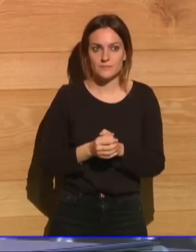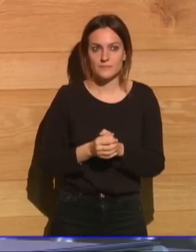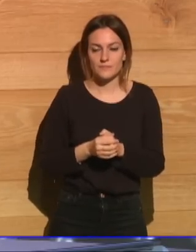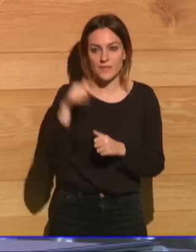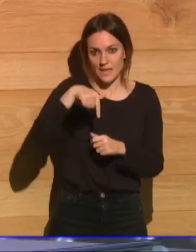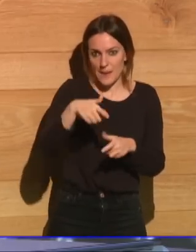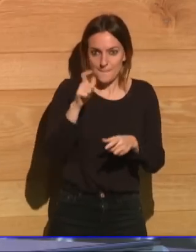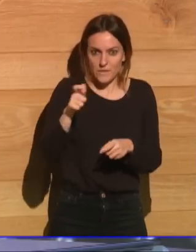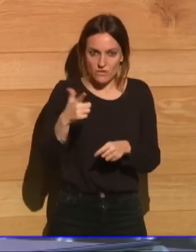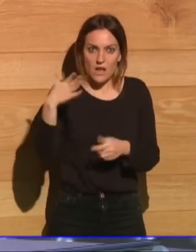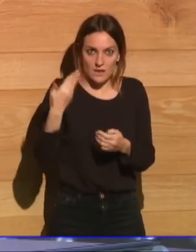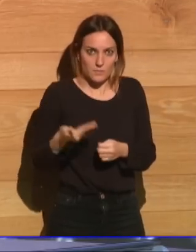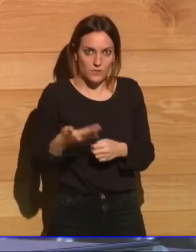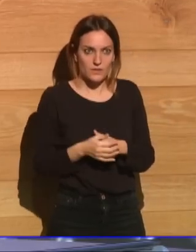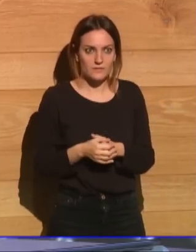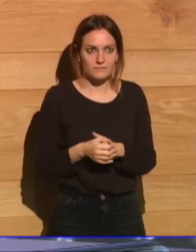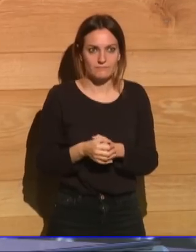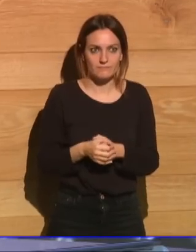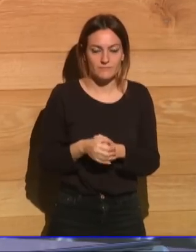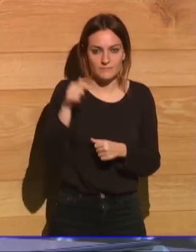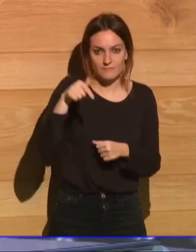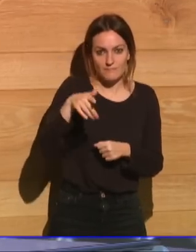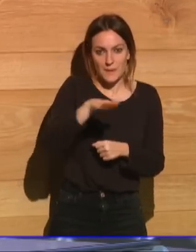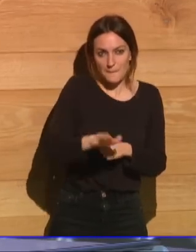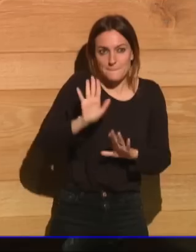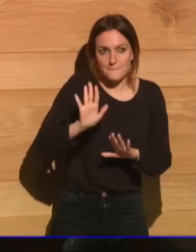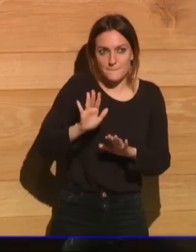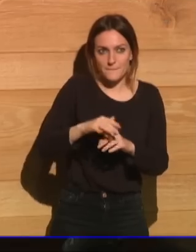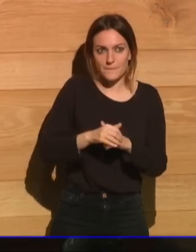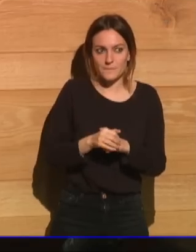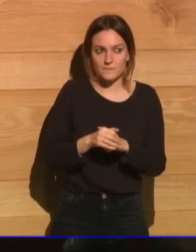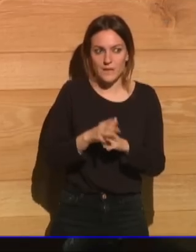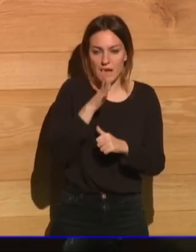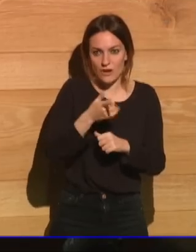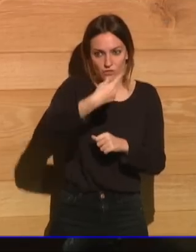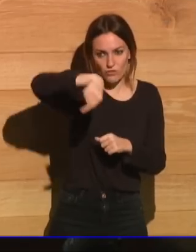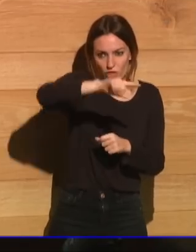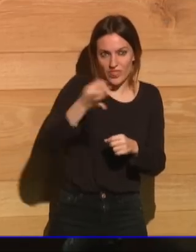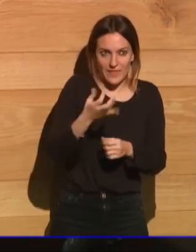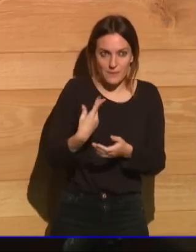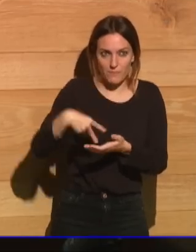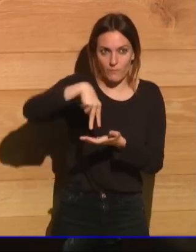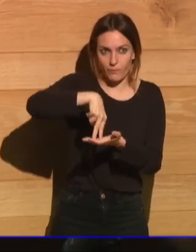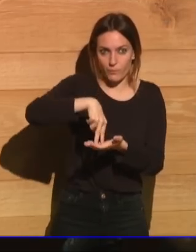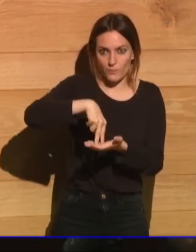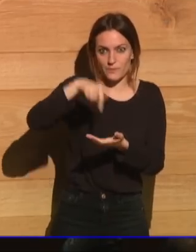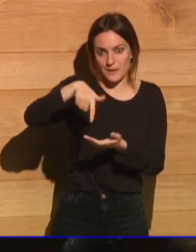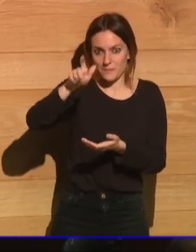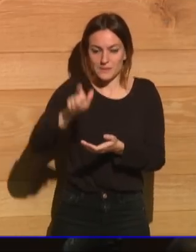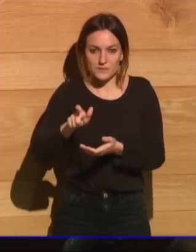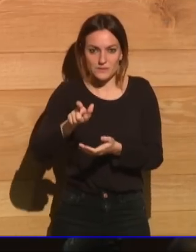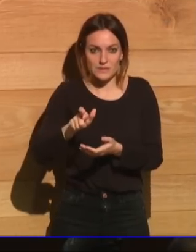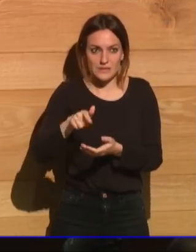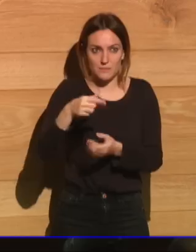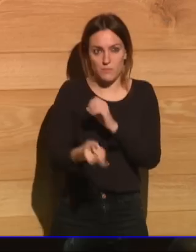Paul Sí, Williams, No, sí, no, era no. muy chiquitín. que es grandísimo, Por pero amor de pie ahora mismo todo el mundo ante el tío que ha compuesto, por ejemplo, la música